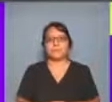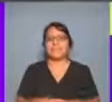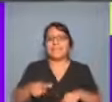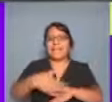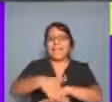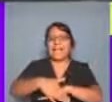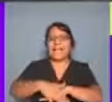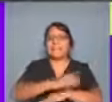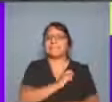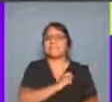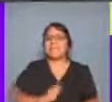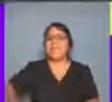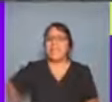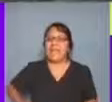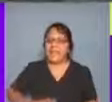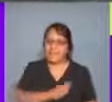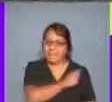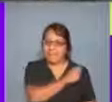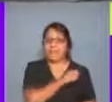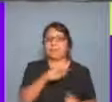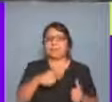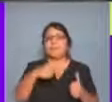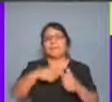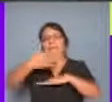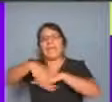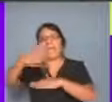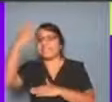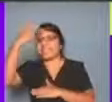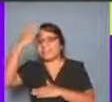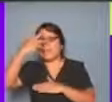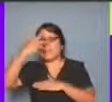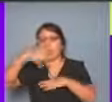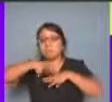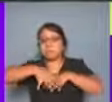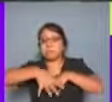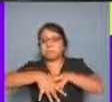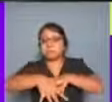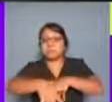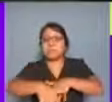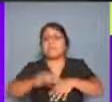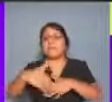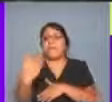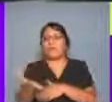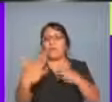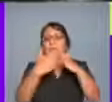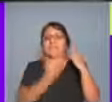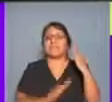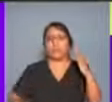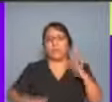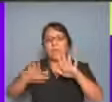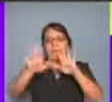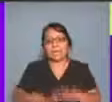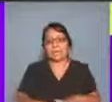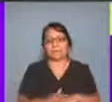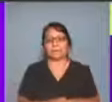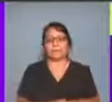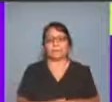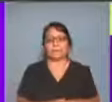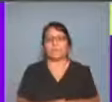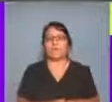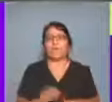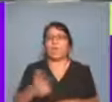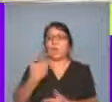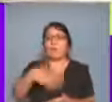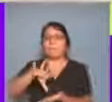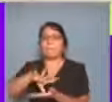Valle pasaron llegaron para la San Martín bajaron San Martín y se quedaron afuera de la casa de gobierno algunos se encuentran sobre